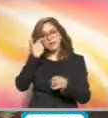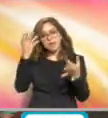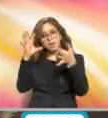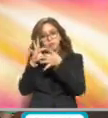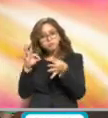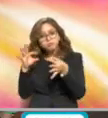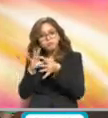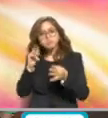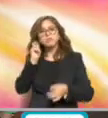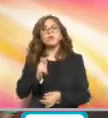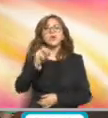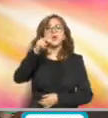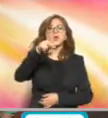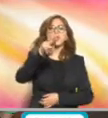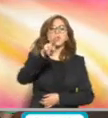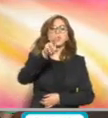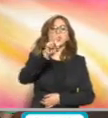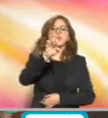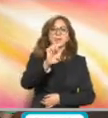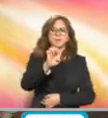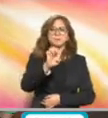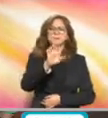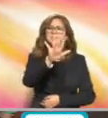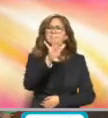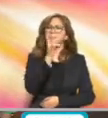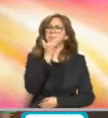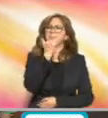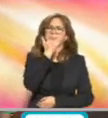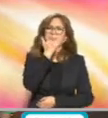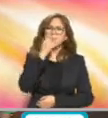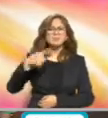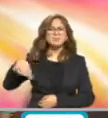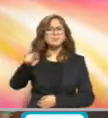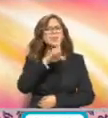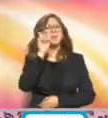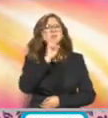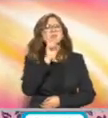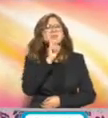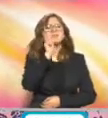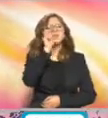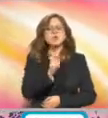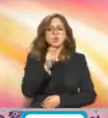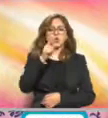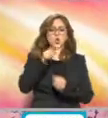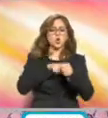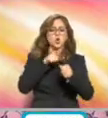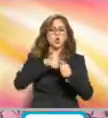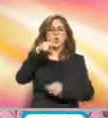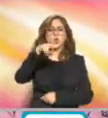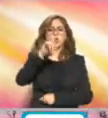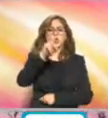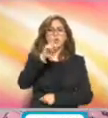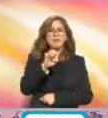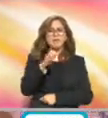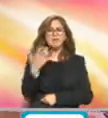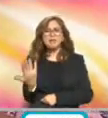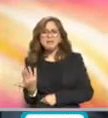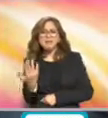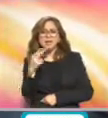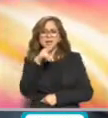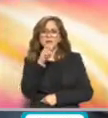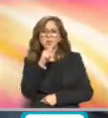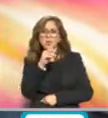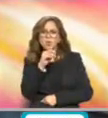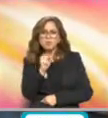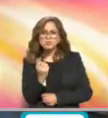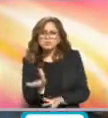temas nude. Oye, antes de que inicies, rápidamente platícale a las señoras que nos ven, ¿qué son los tonos nude? ¿Son los neutros? Son los neutros,